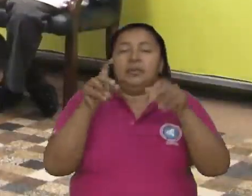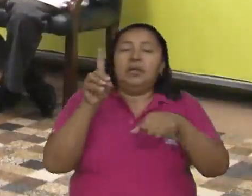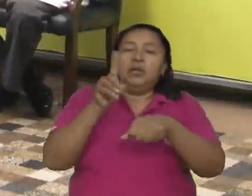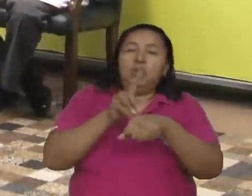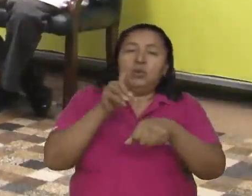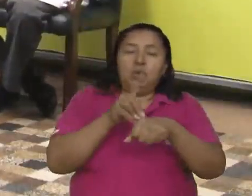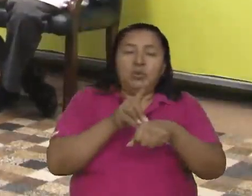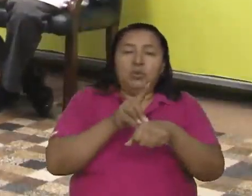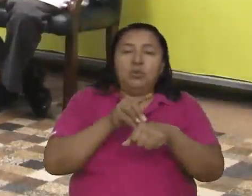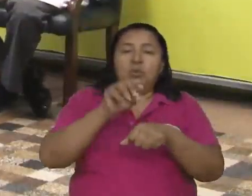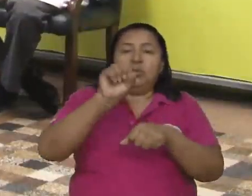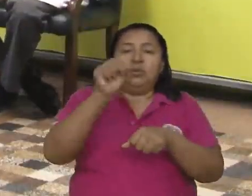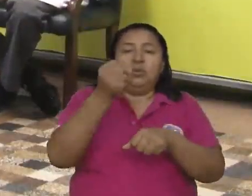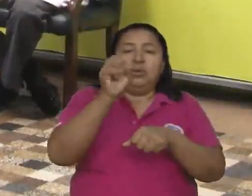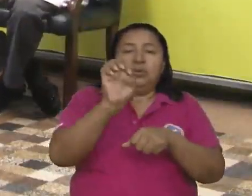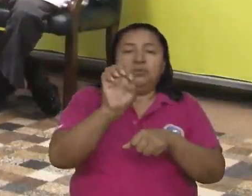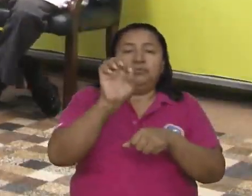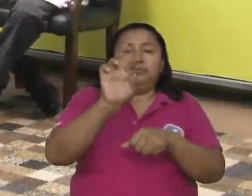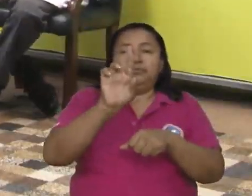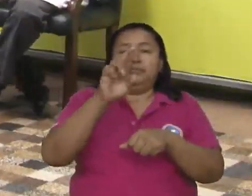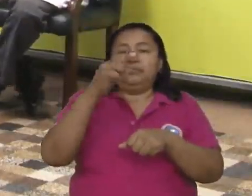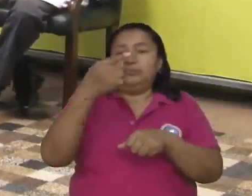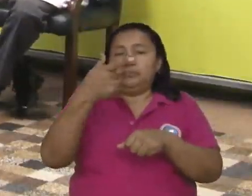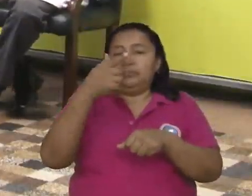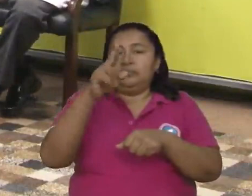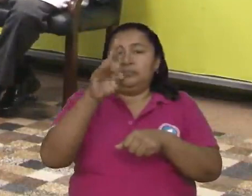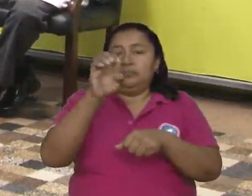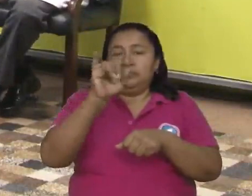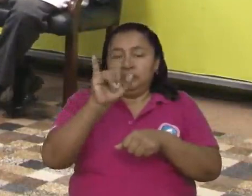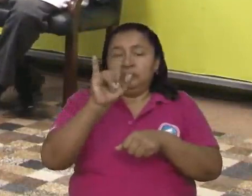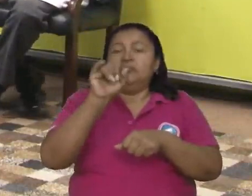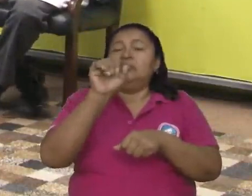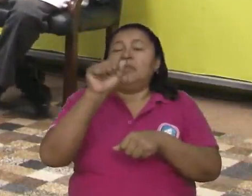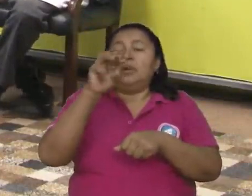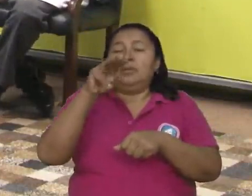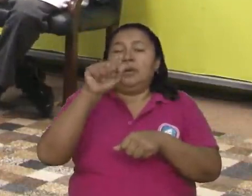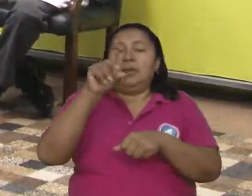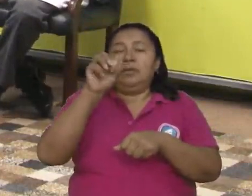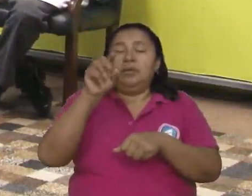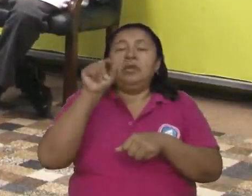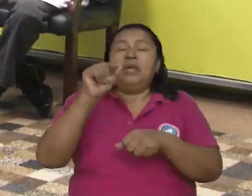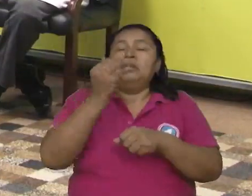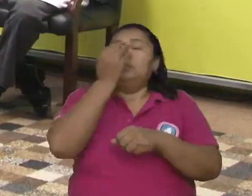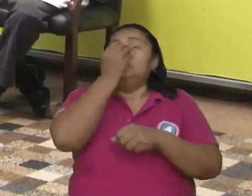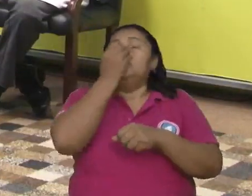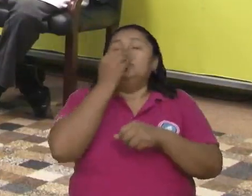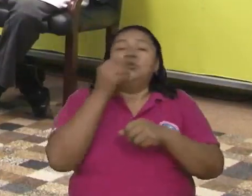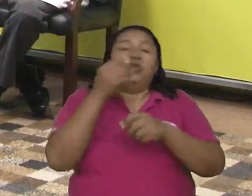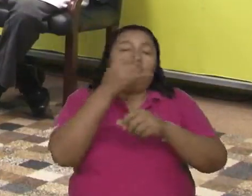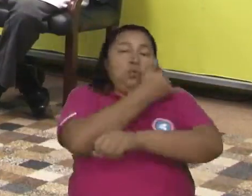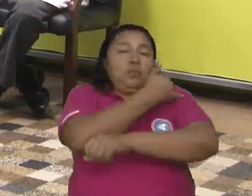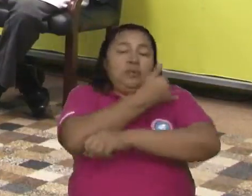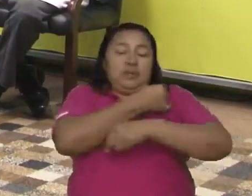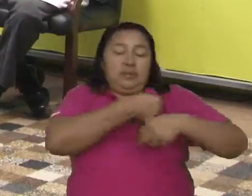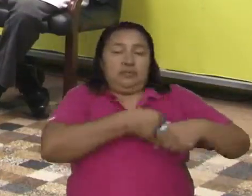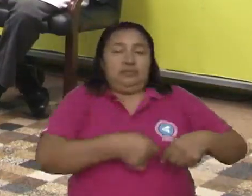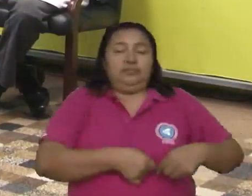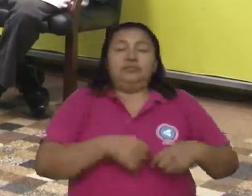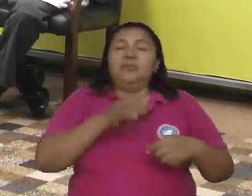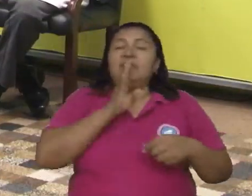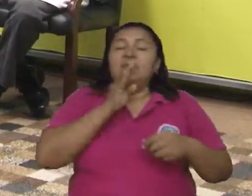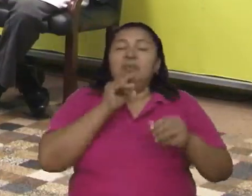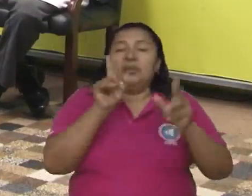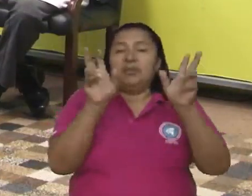doctor Sergey Amador, quien es anestesiólogo del Hospital Berta Calderón. Con él estamos hablando sobre la trombosis